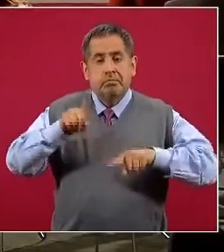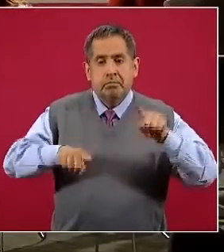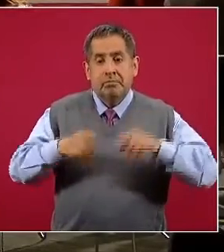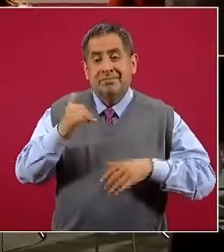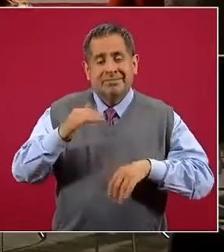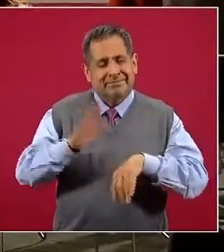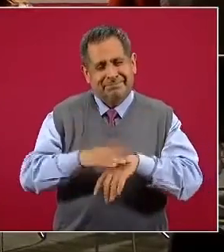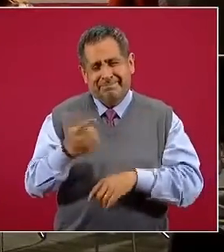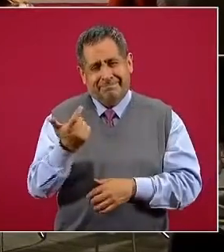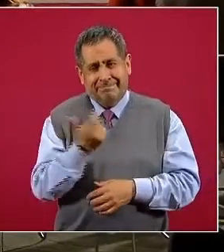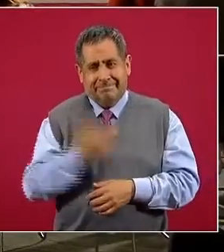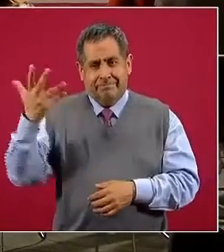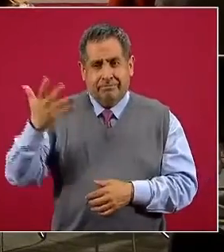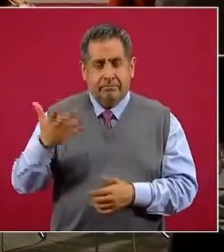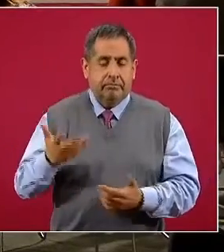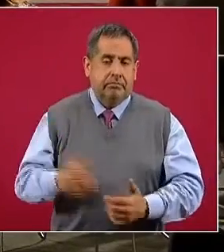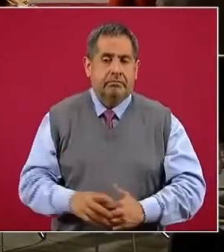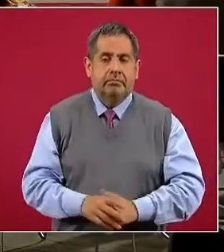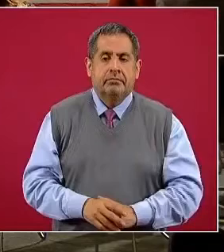caro.